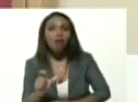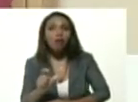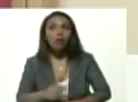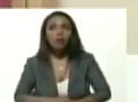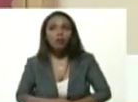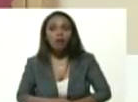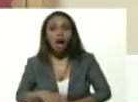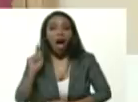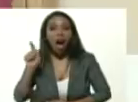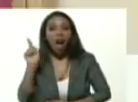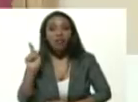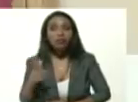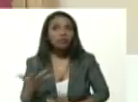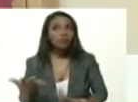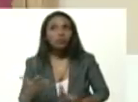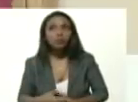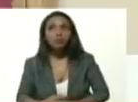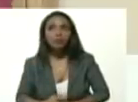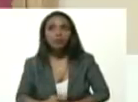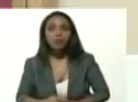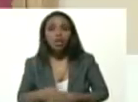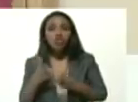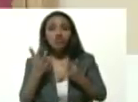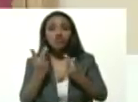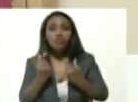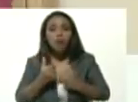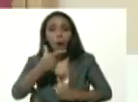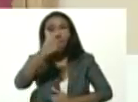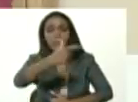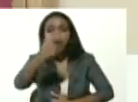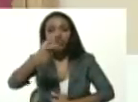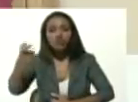aquí tiene número de casos,